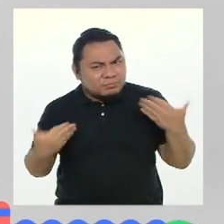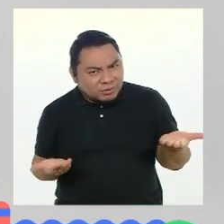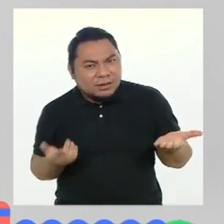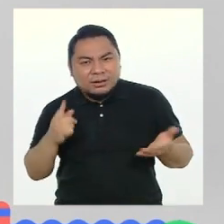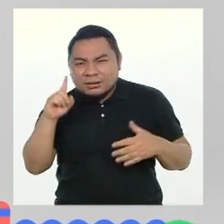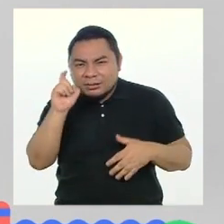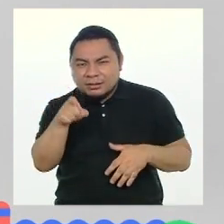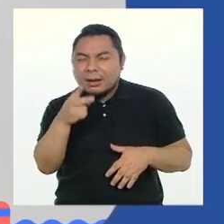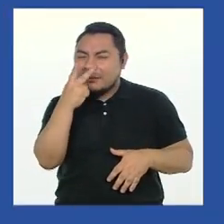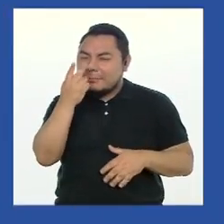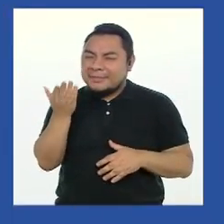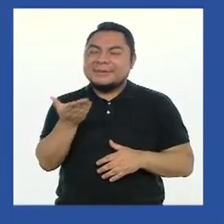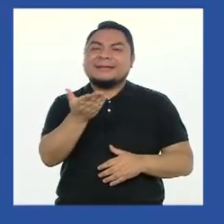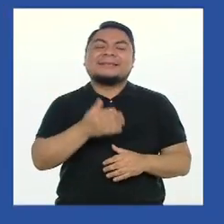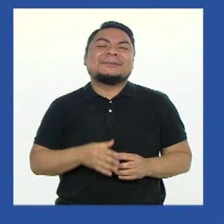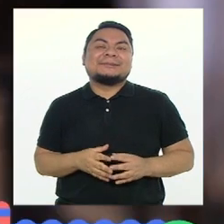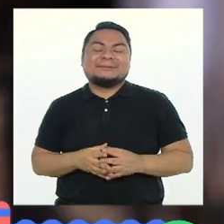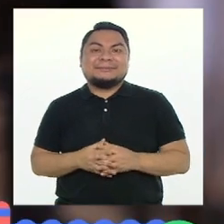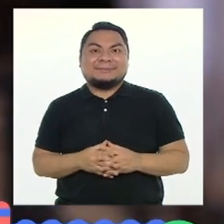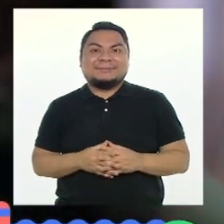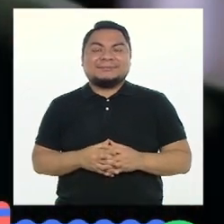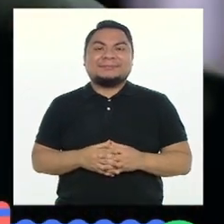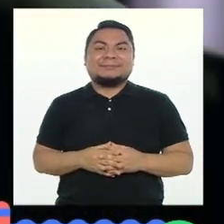esto? Vamos a verlo.